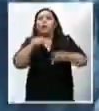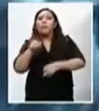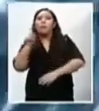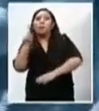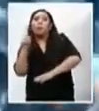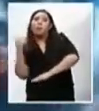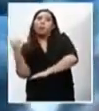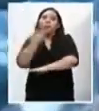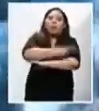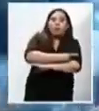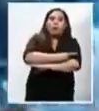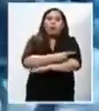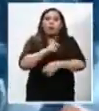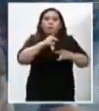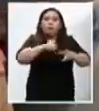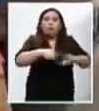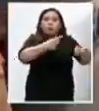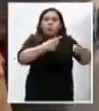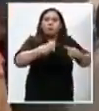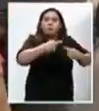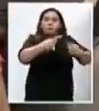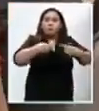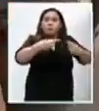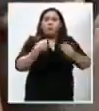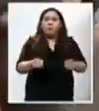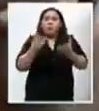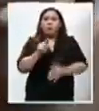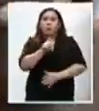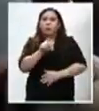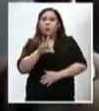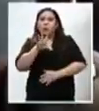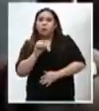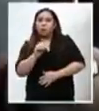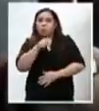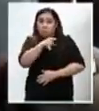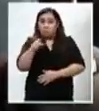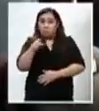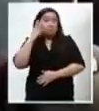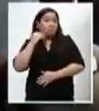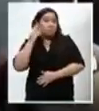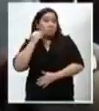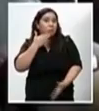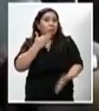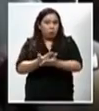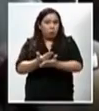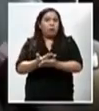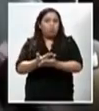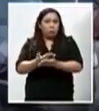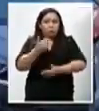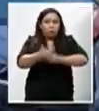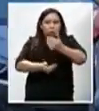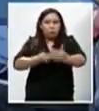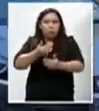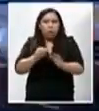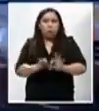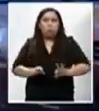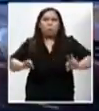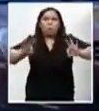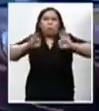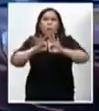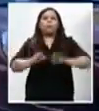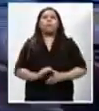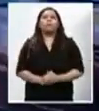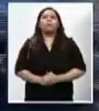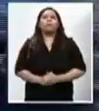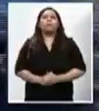día. La experiencia de nuestro equipo de vacunación ha sido vital en este proceso. Nuestro